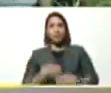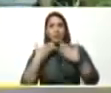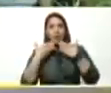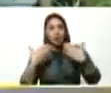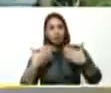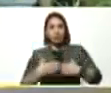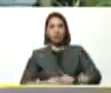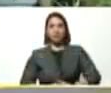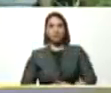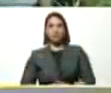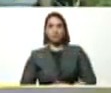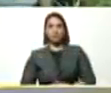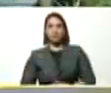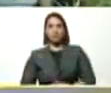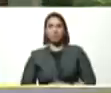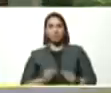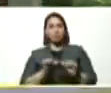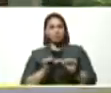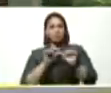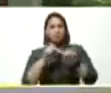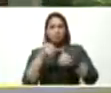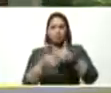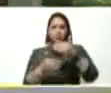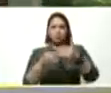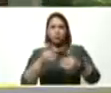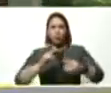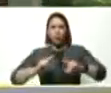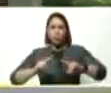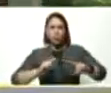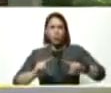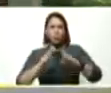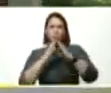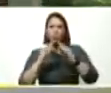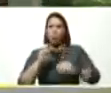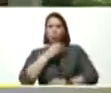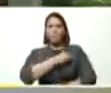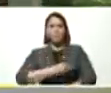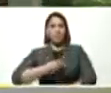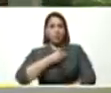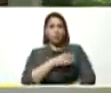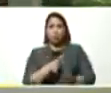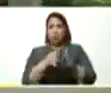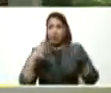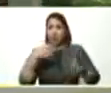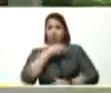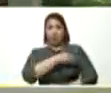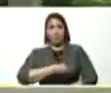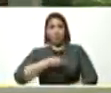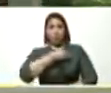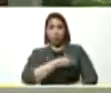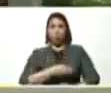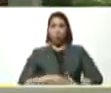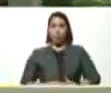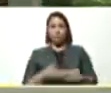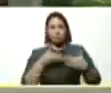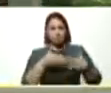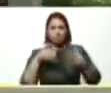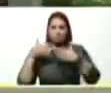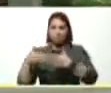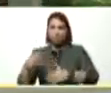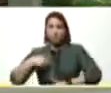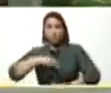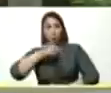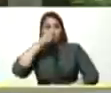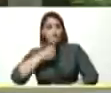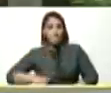gracias. Continuemos, mira, afinando todas las misiones, todas las grandes misiones, y garantizándole a nuestro